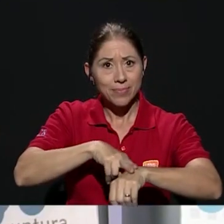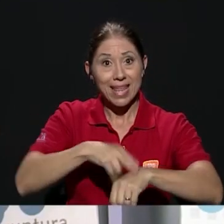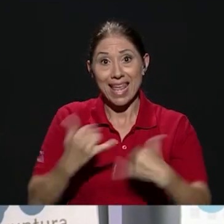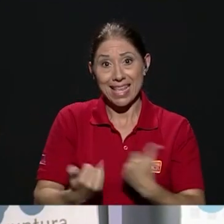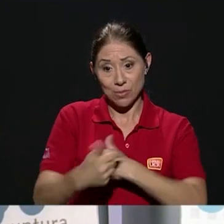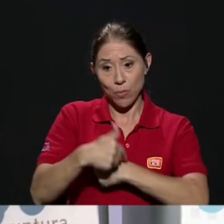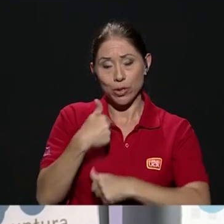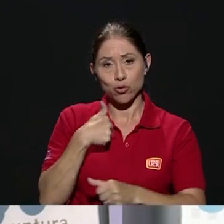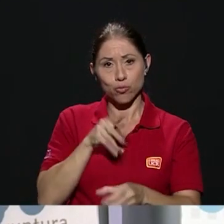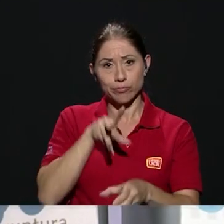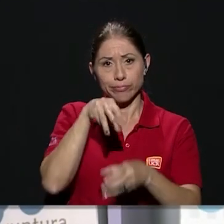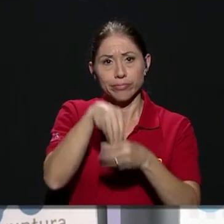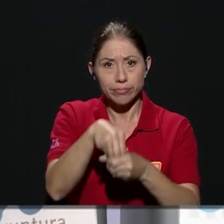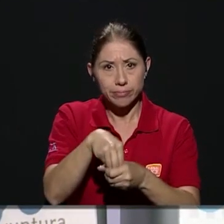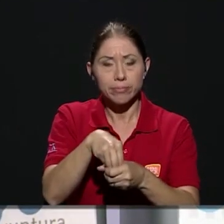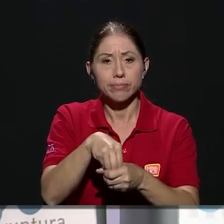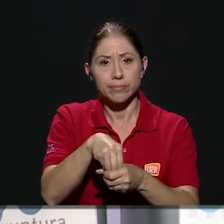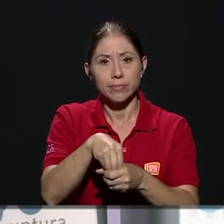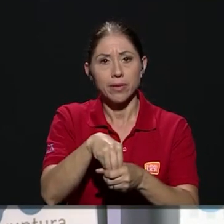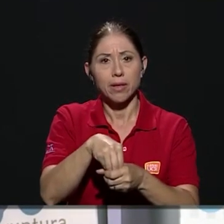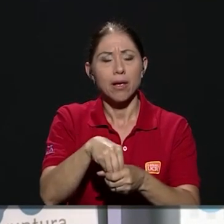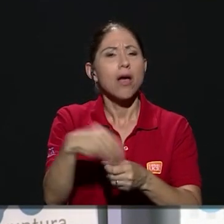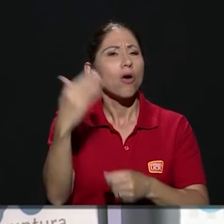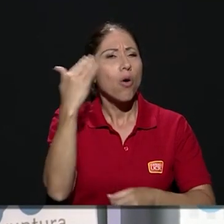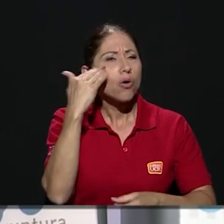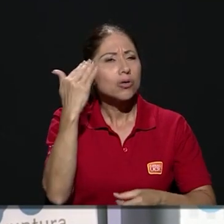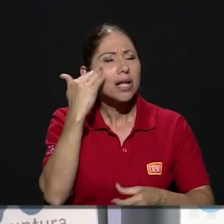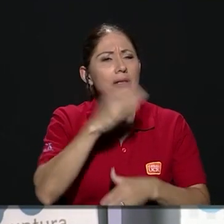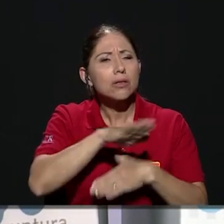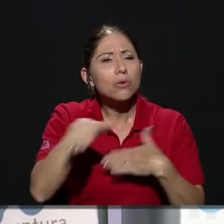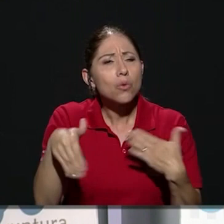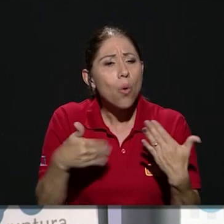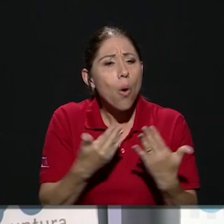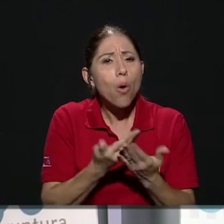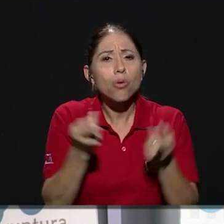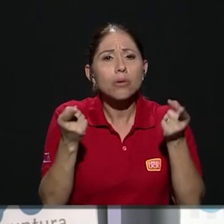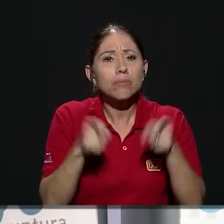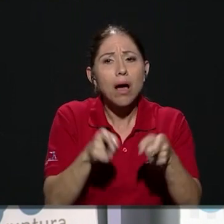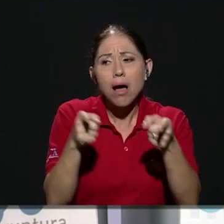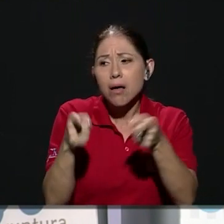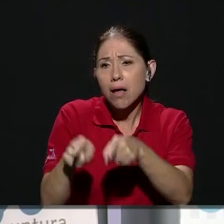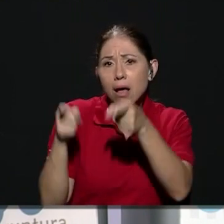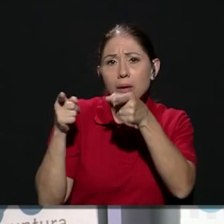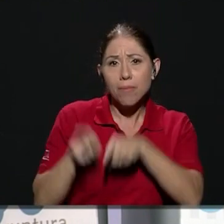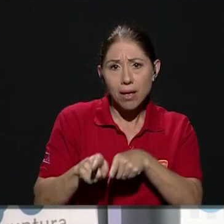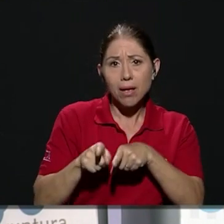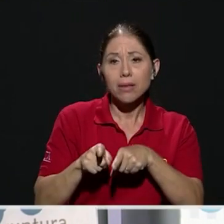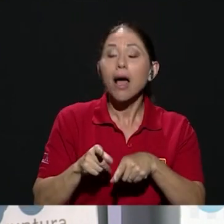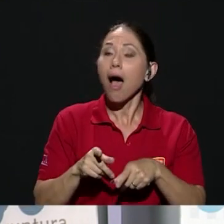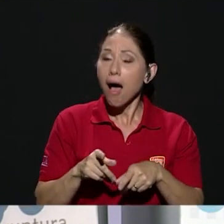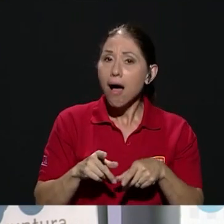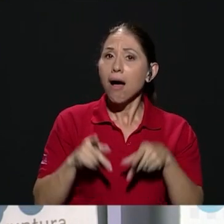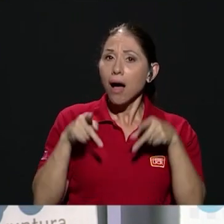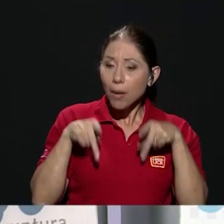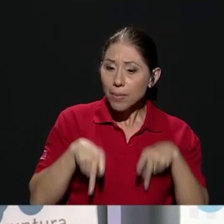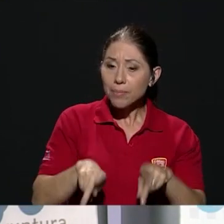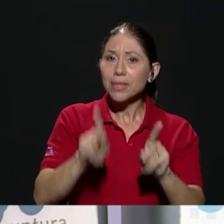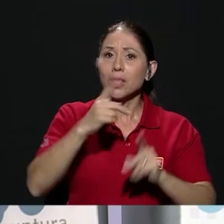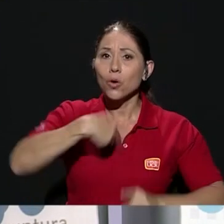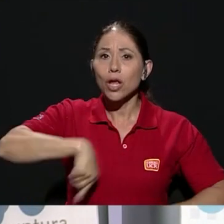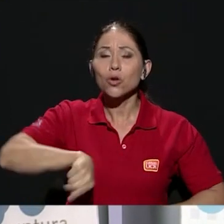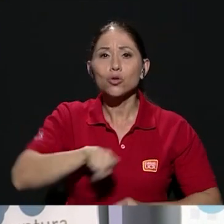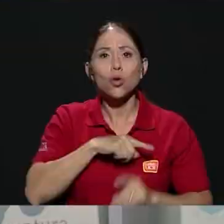momento formo parte, conocer toda esta realidad nos ha permitido a nosotros el ingreso